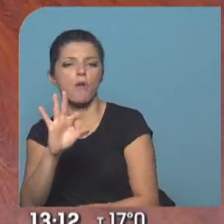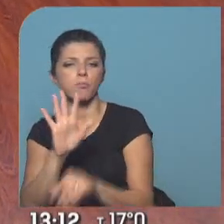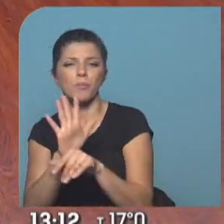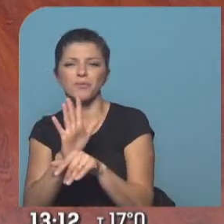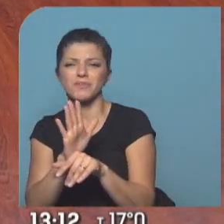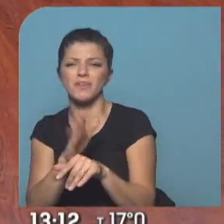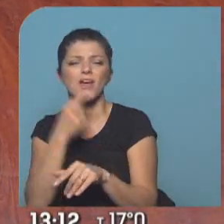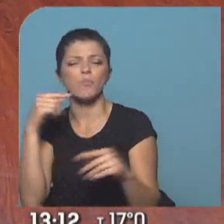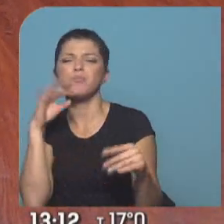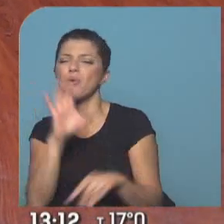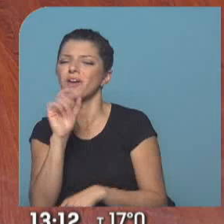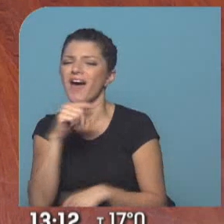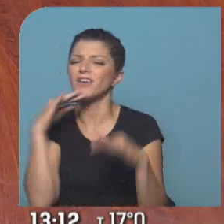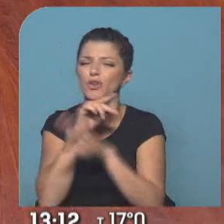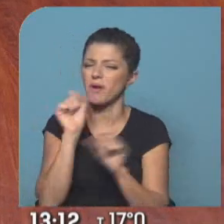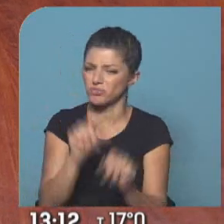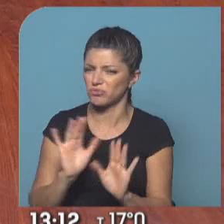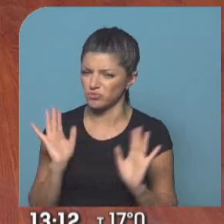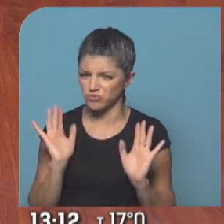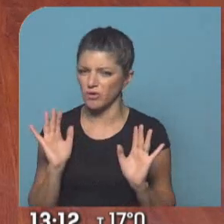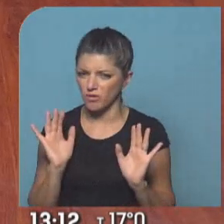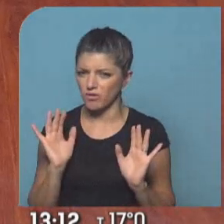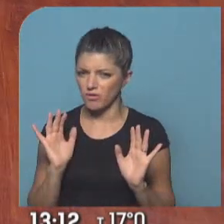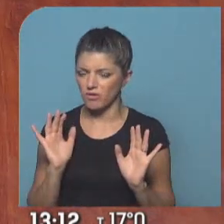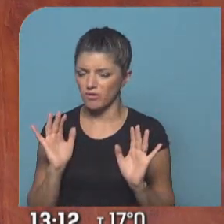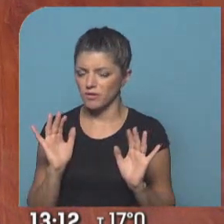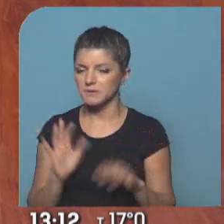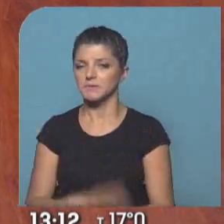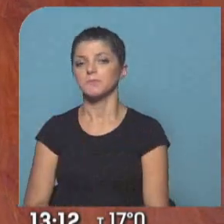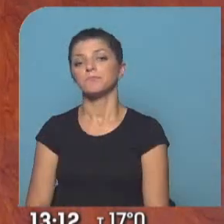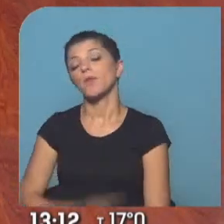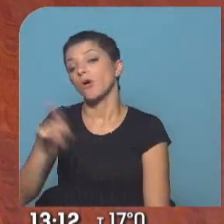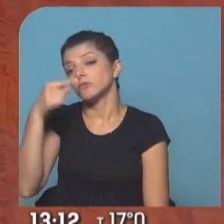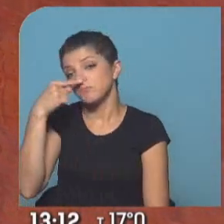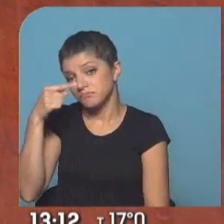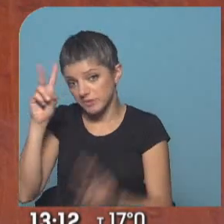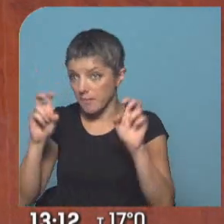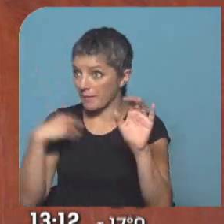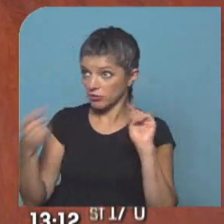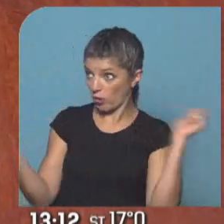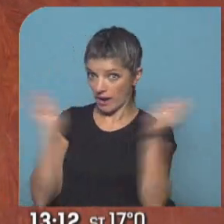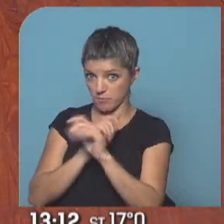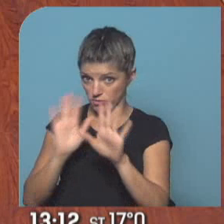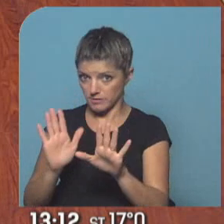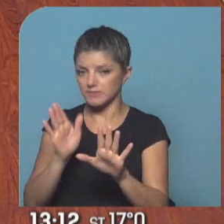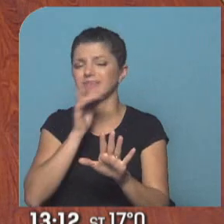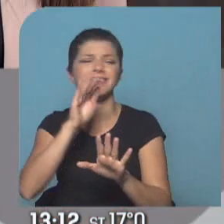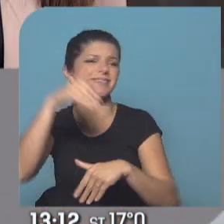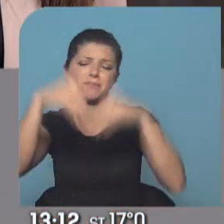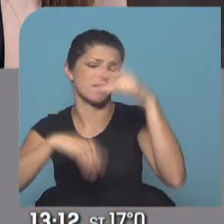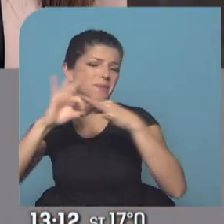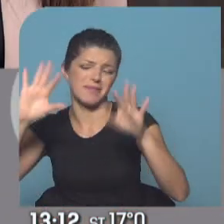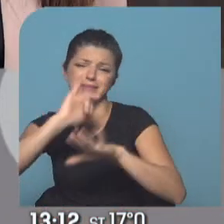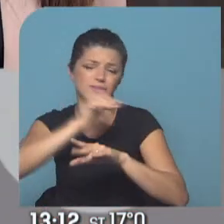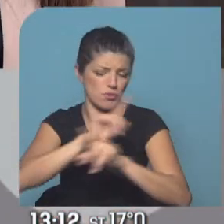idioma. Entonces, a mí otra cosa que me parece interesantísimo, que para mí es un cambio mundial, se dé o no se dé la